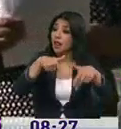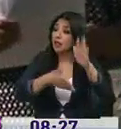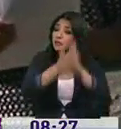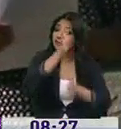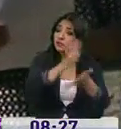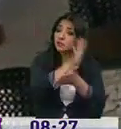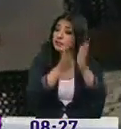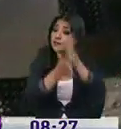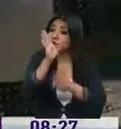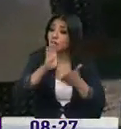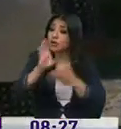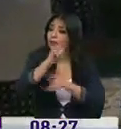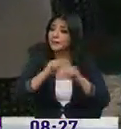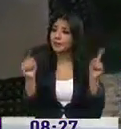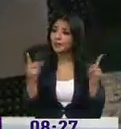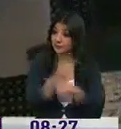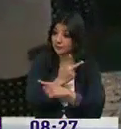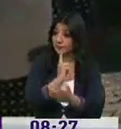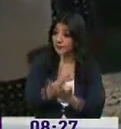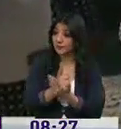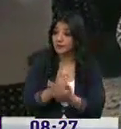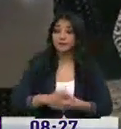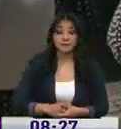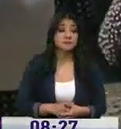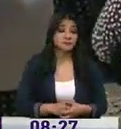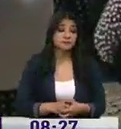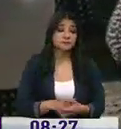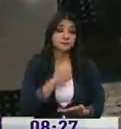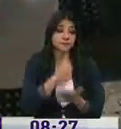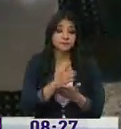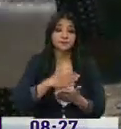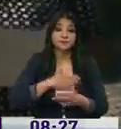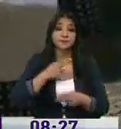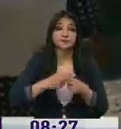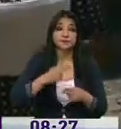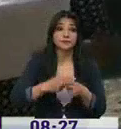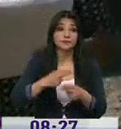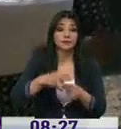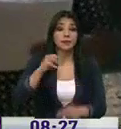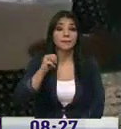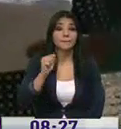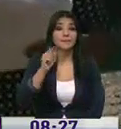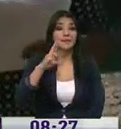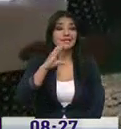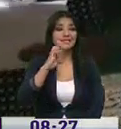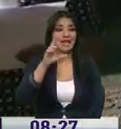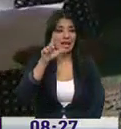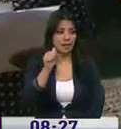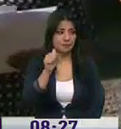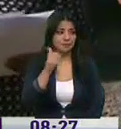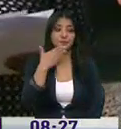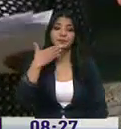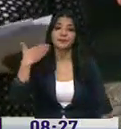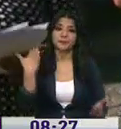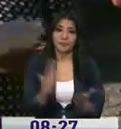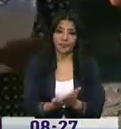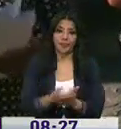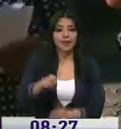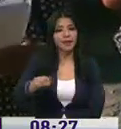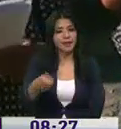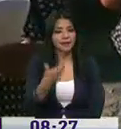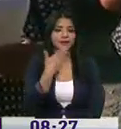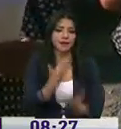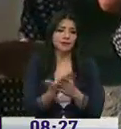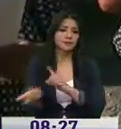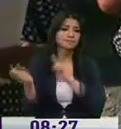instituciones, pero realmente es peligroso venir. Sí, señorita, mi nombre es Marcela Moposita, agradeciendo aquí al canal por